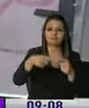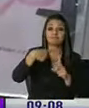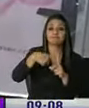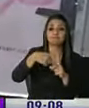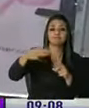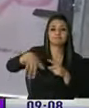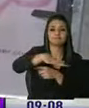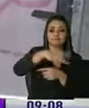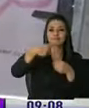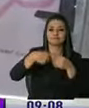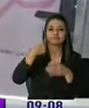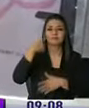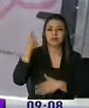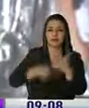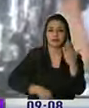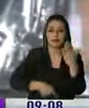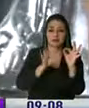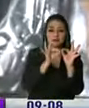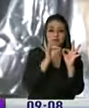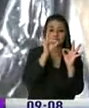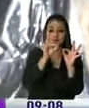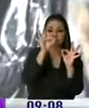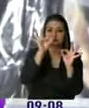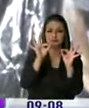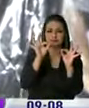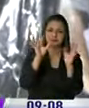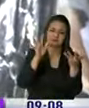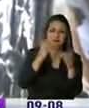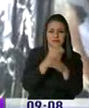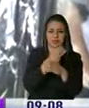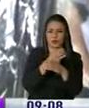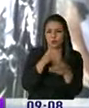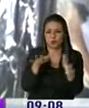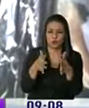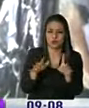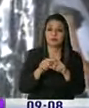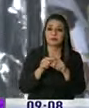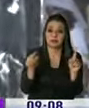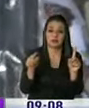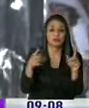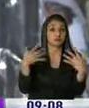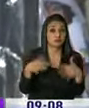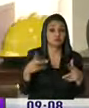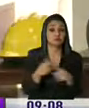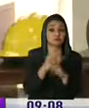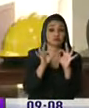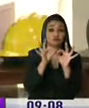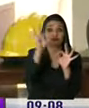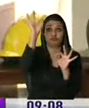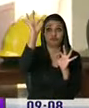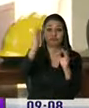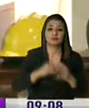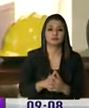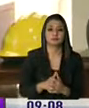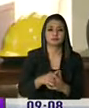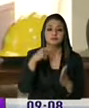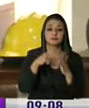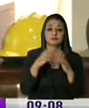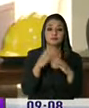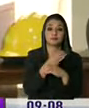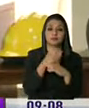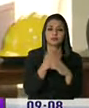para la ciudadanía, ya que las cifras, aunque no son exactas por varias razones, serían alarmantes. Y mire, las cifras,